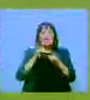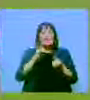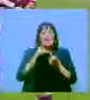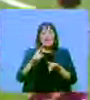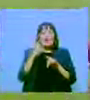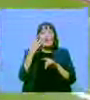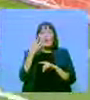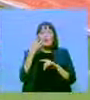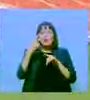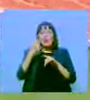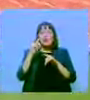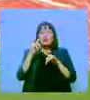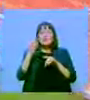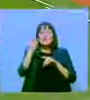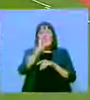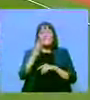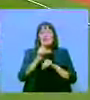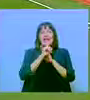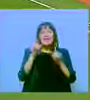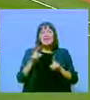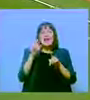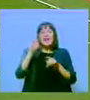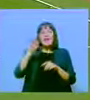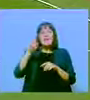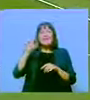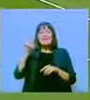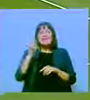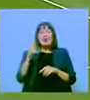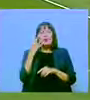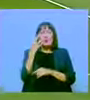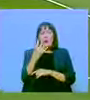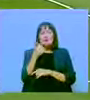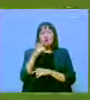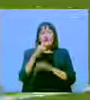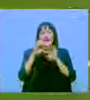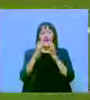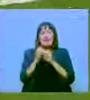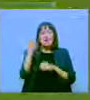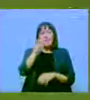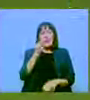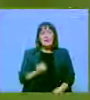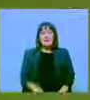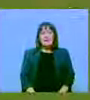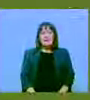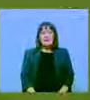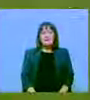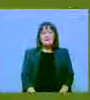4-2 con Alajuelense y 2 con Saprissa, mientras Ramírez los 4 con el equipo morado.